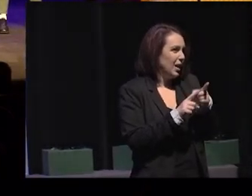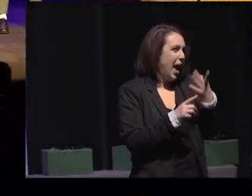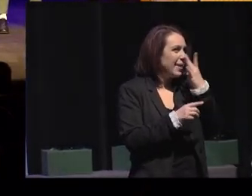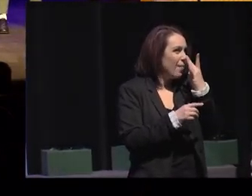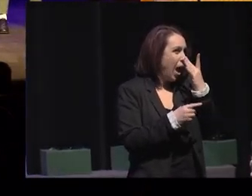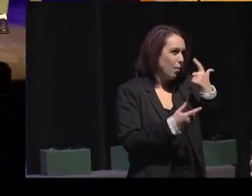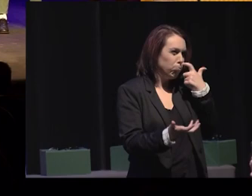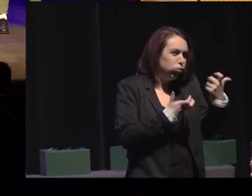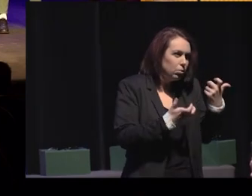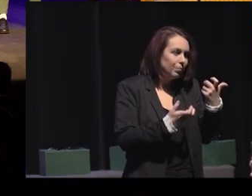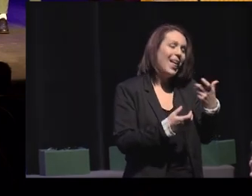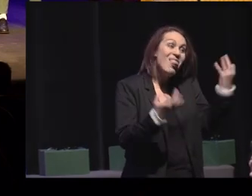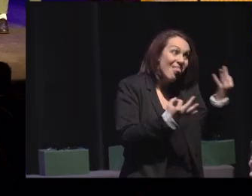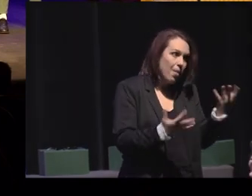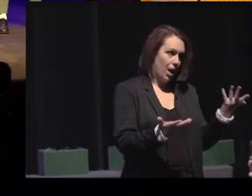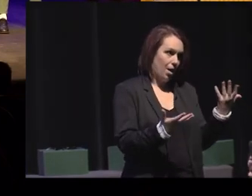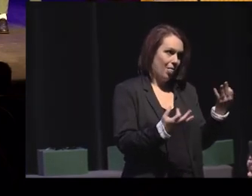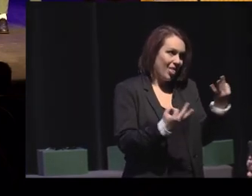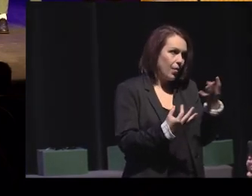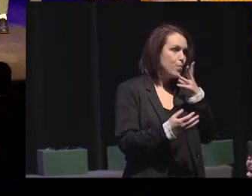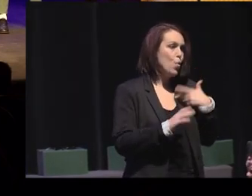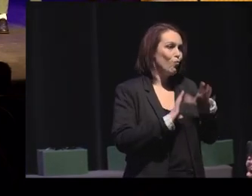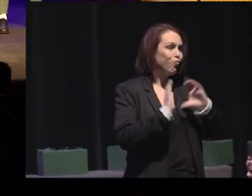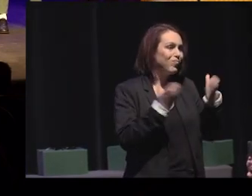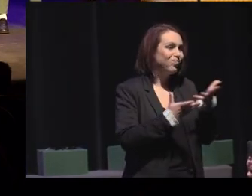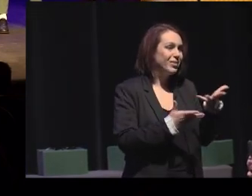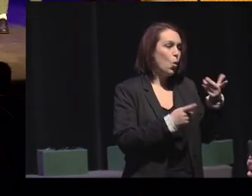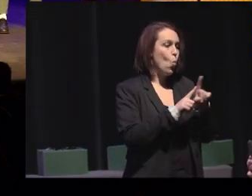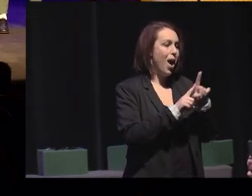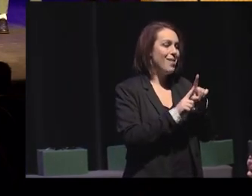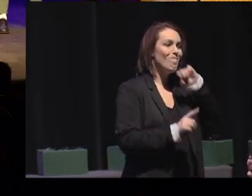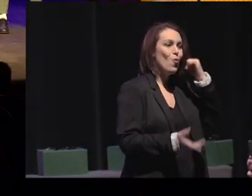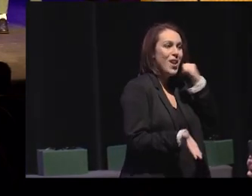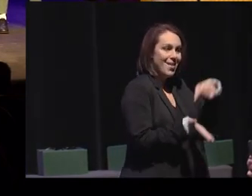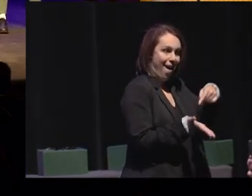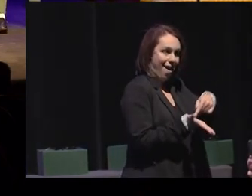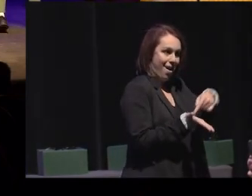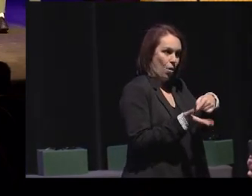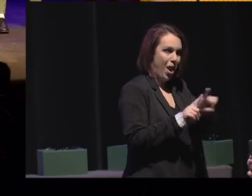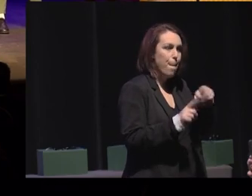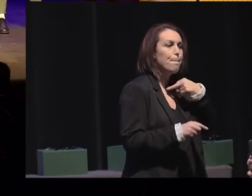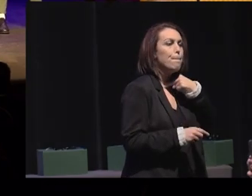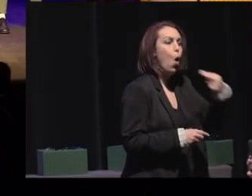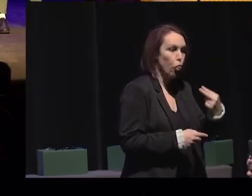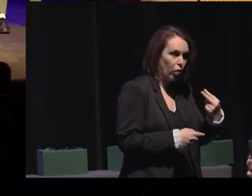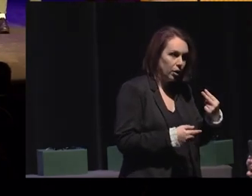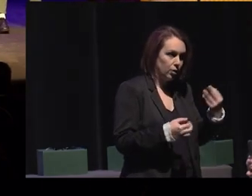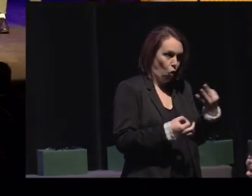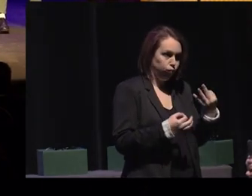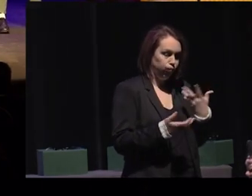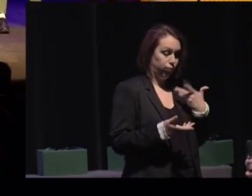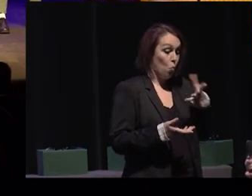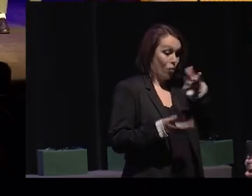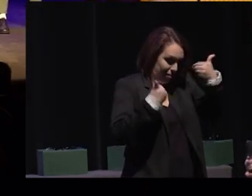tiene que ser así, porque vosotros sois la voz de esa reivindicación y tenemos una lucha pendiente y por eso, bueno, pues aquí